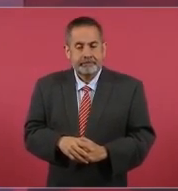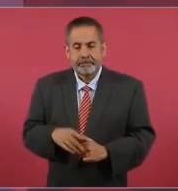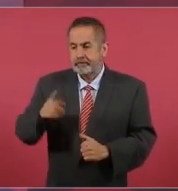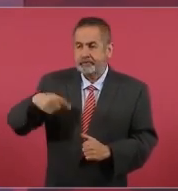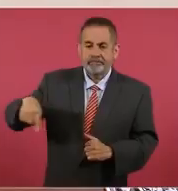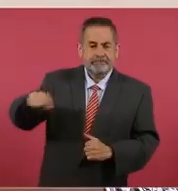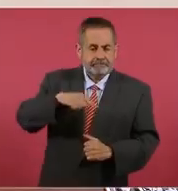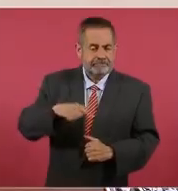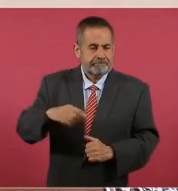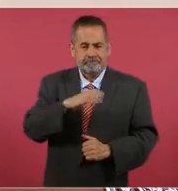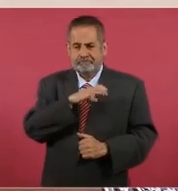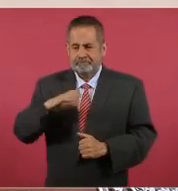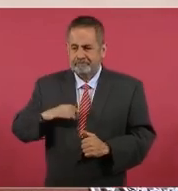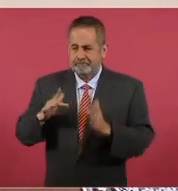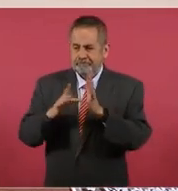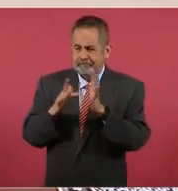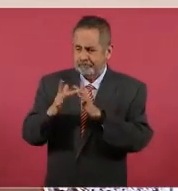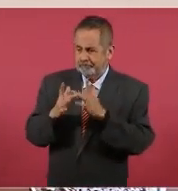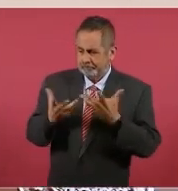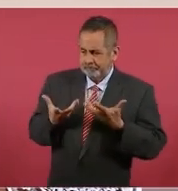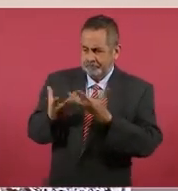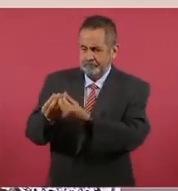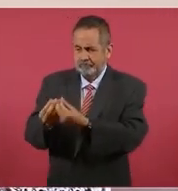con el humanismo o